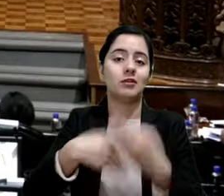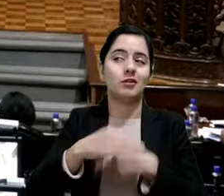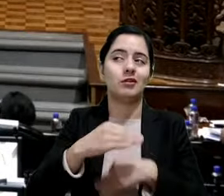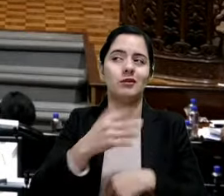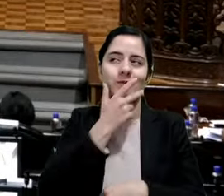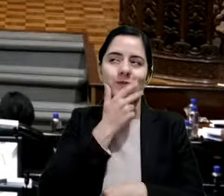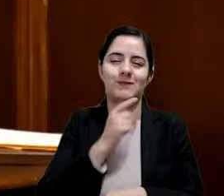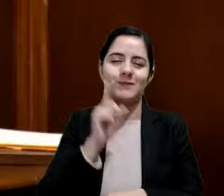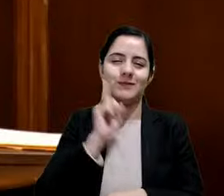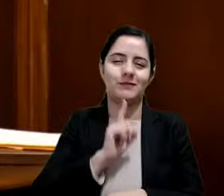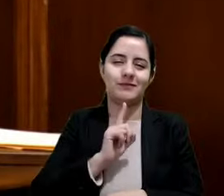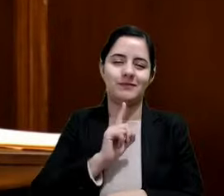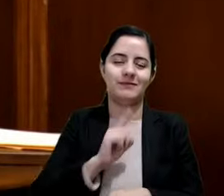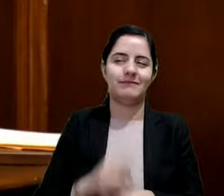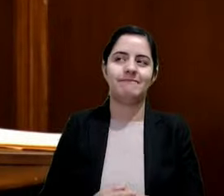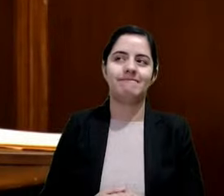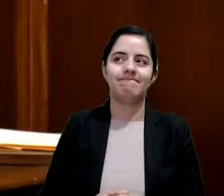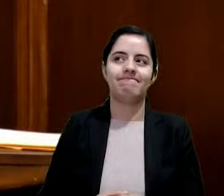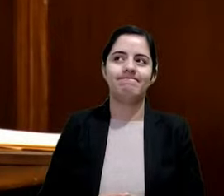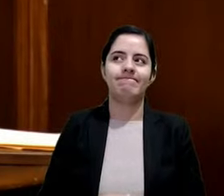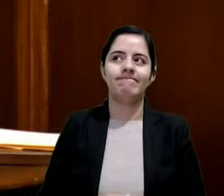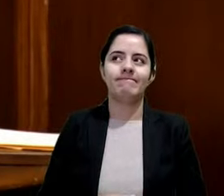todos.